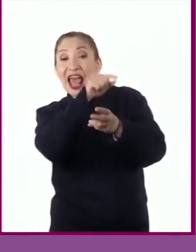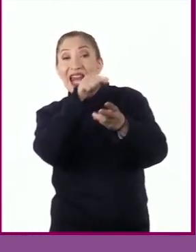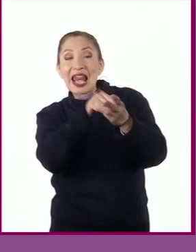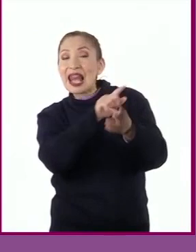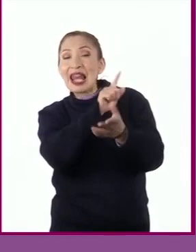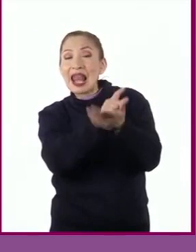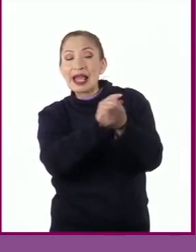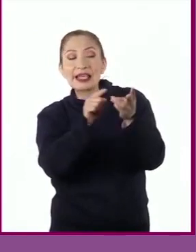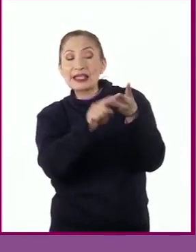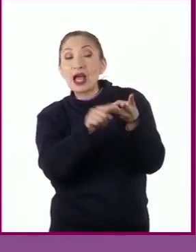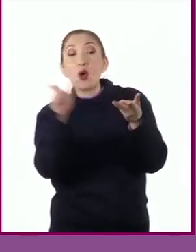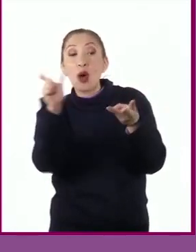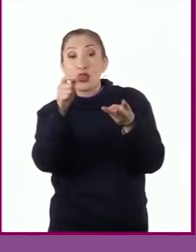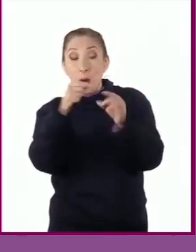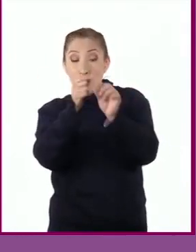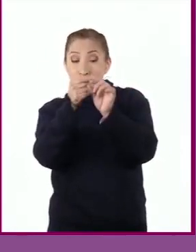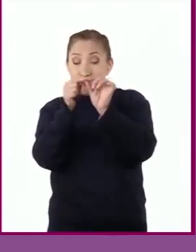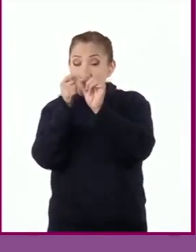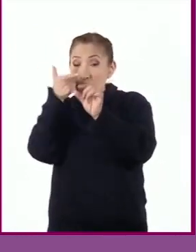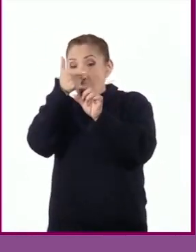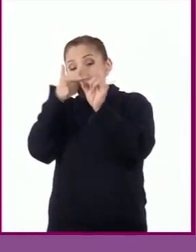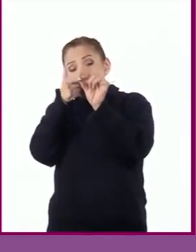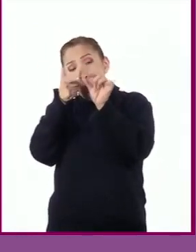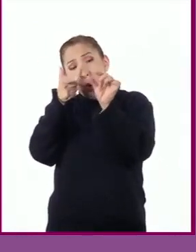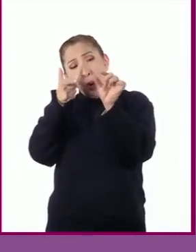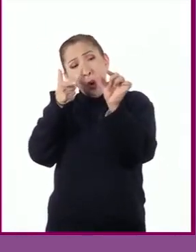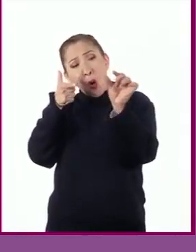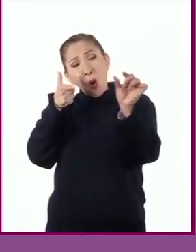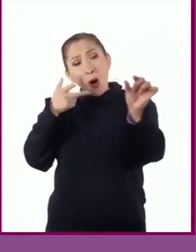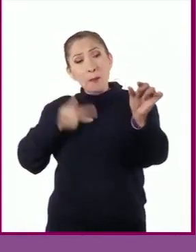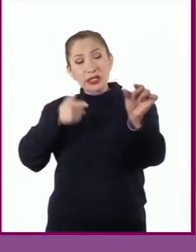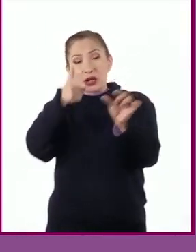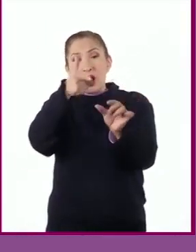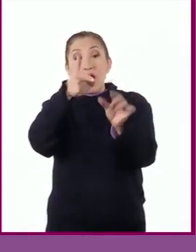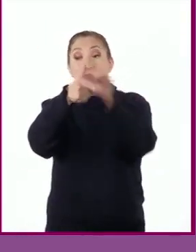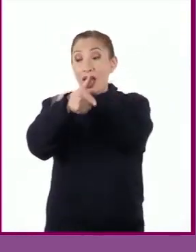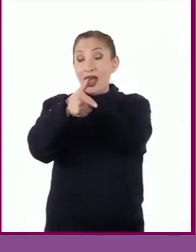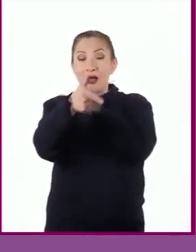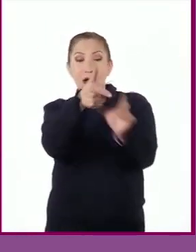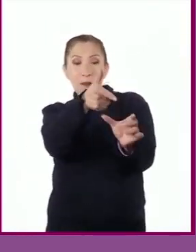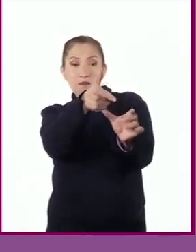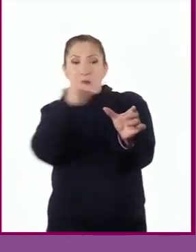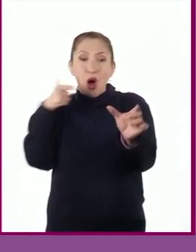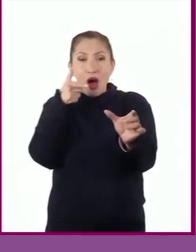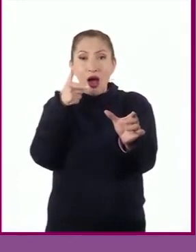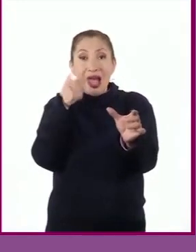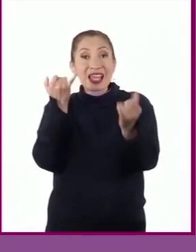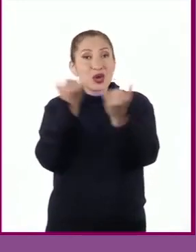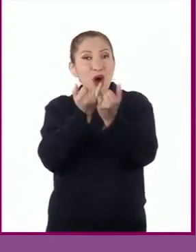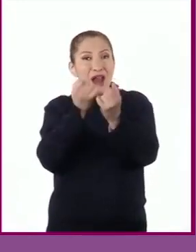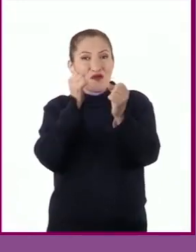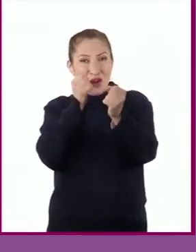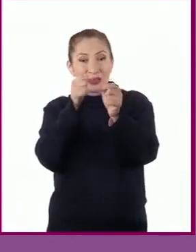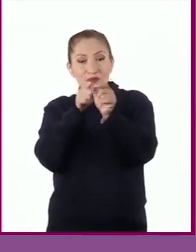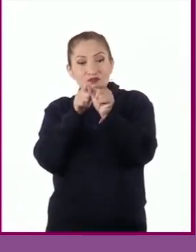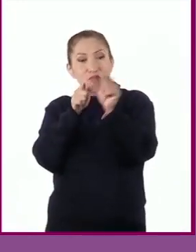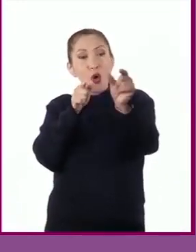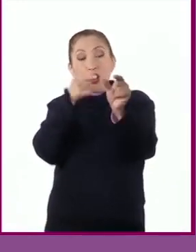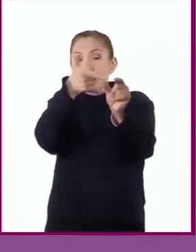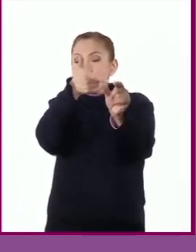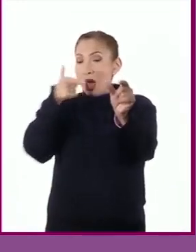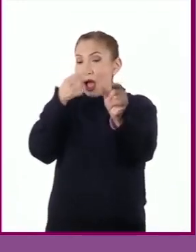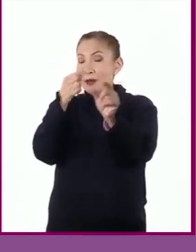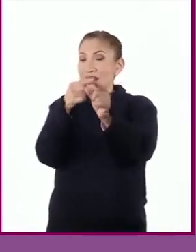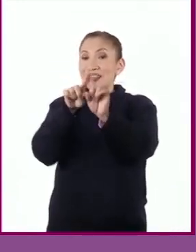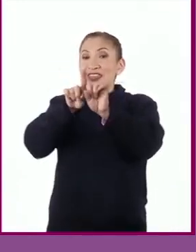de Newton, pues cuando el proyectil es disparado, el tirador experimenta en el hombro una fuerza de igual magnitud y en sentido contrario